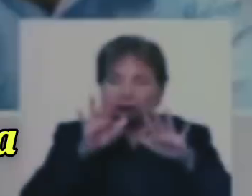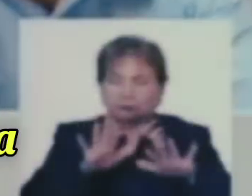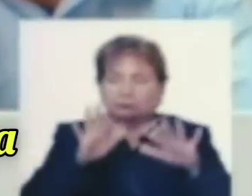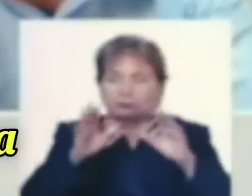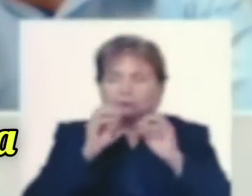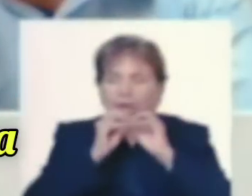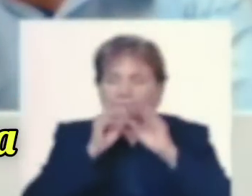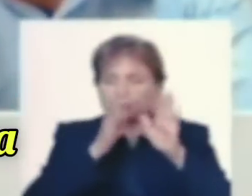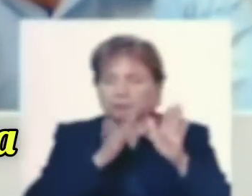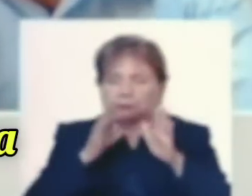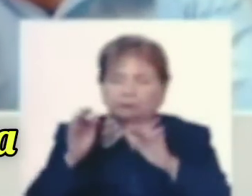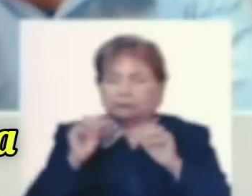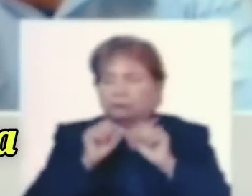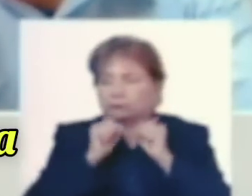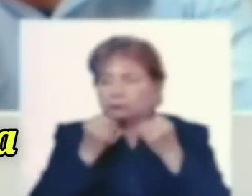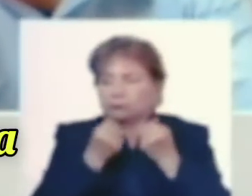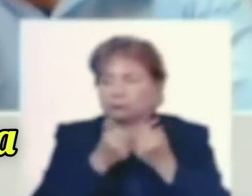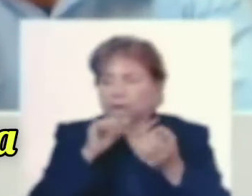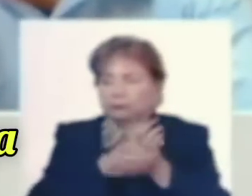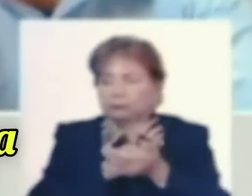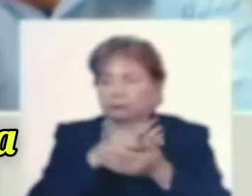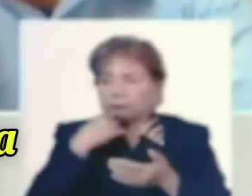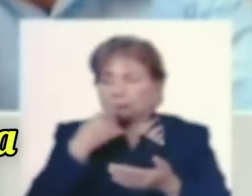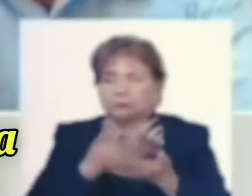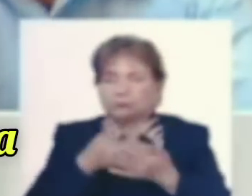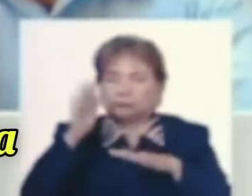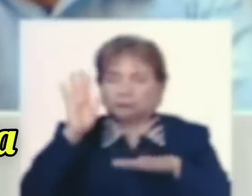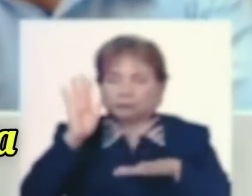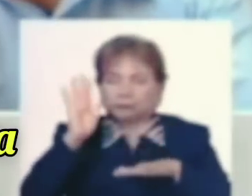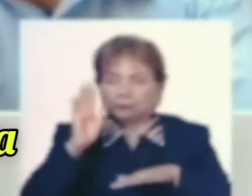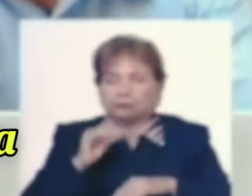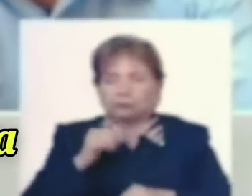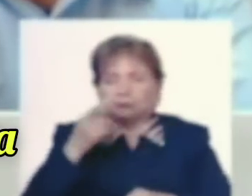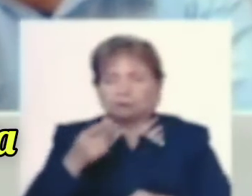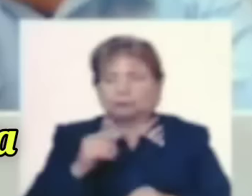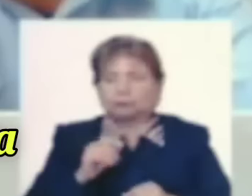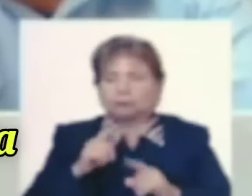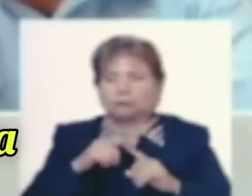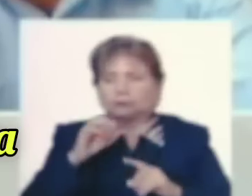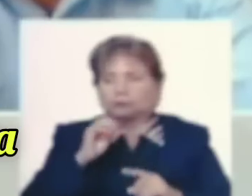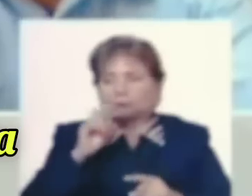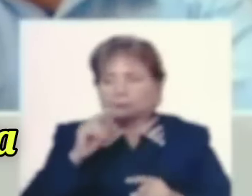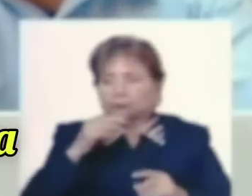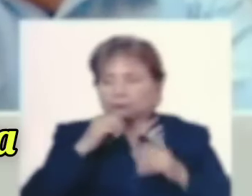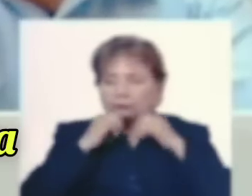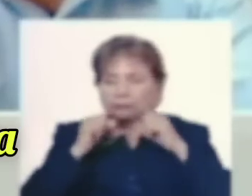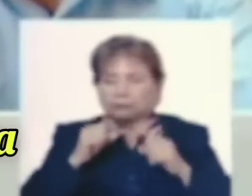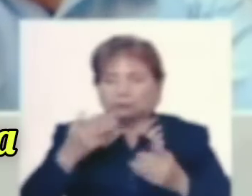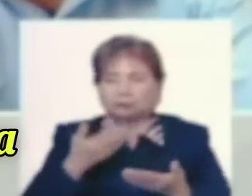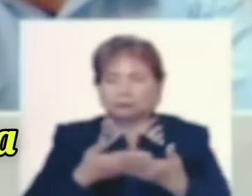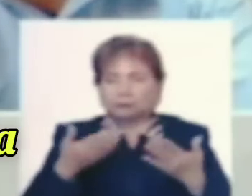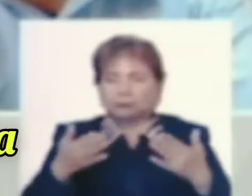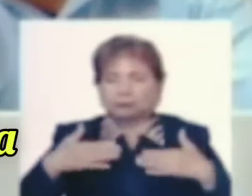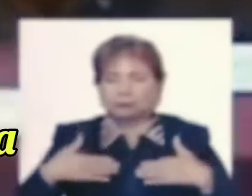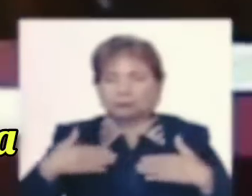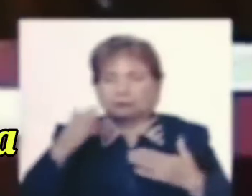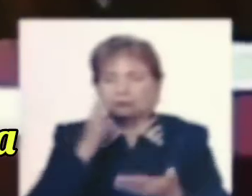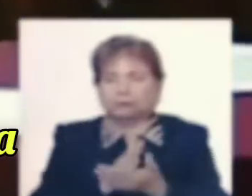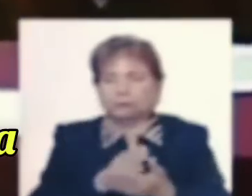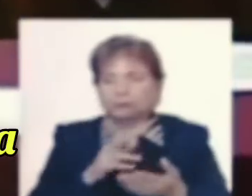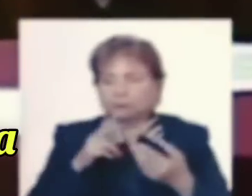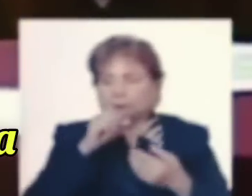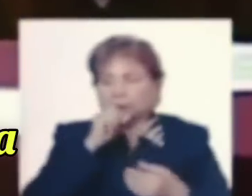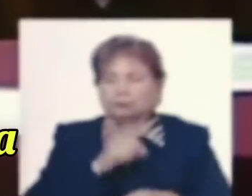vamos a mantener el orden en esta sesión. Estamos juramentando, señor Pedro Castillo Terrones. Señor secretario técnico, por favor, si puede apagar el